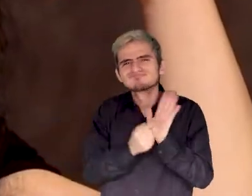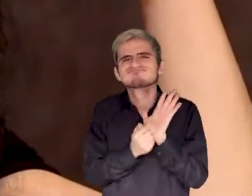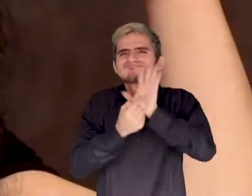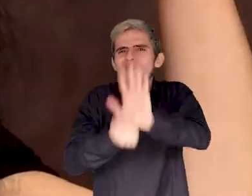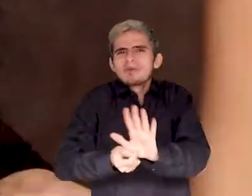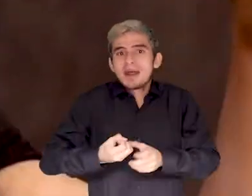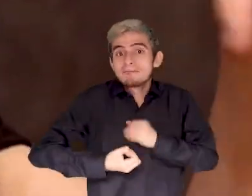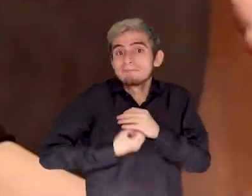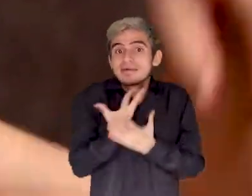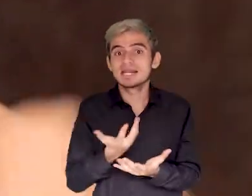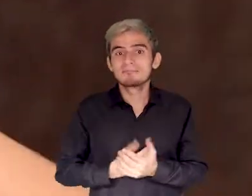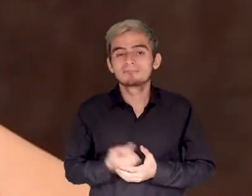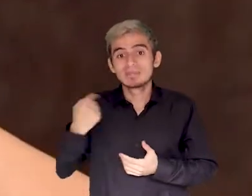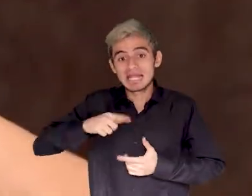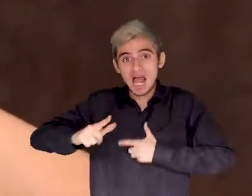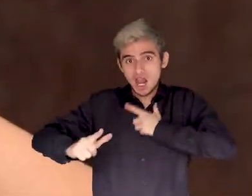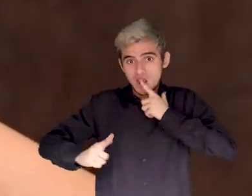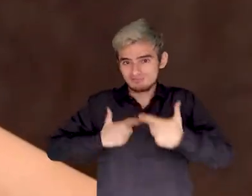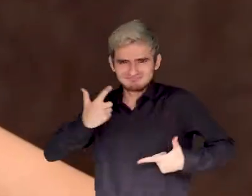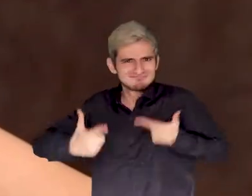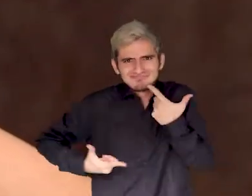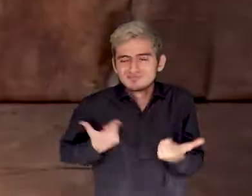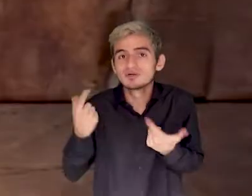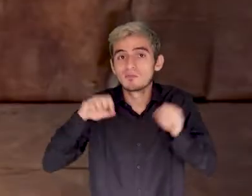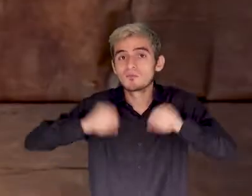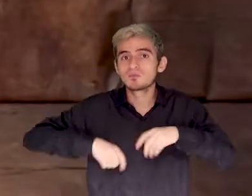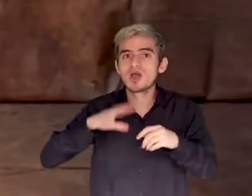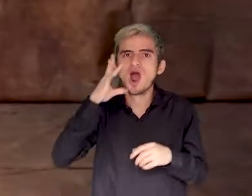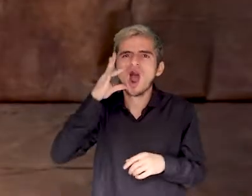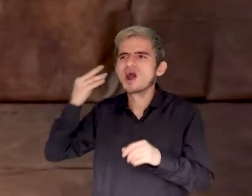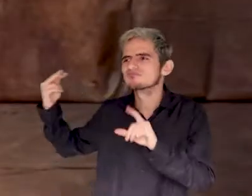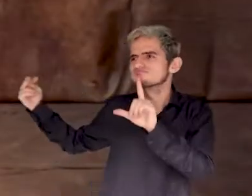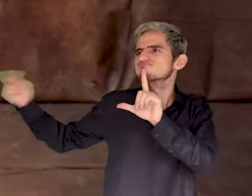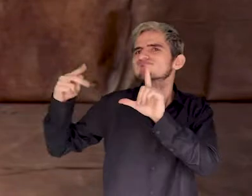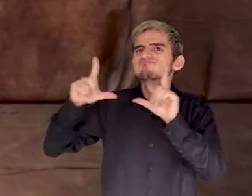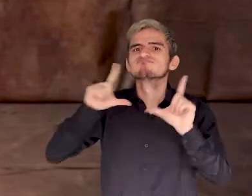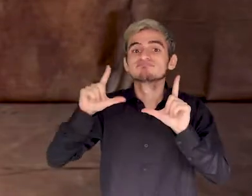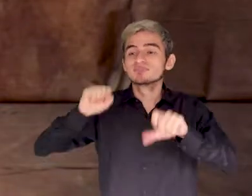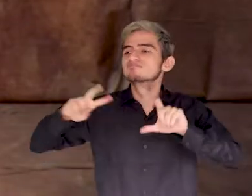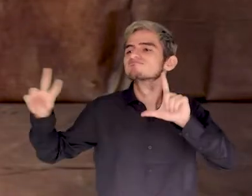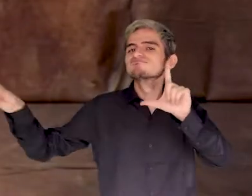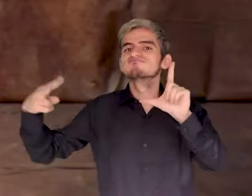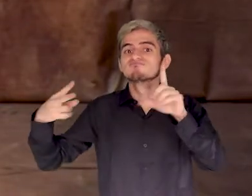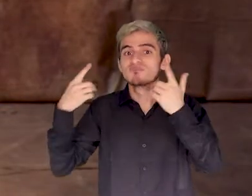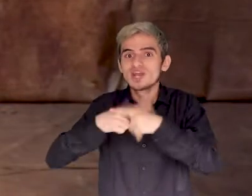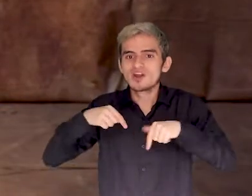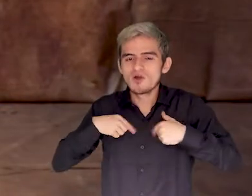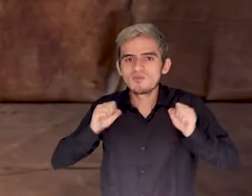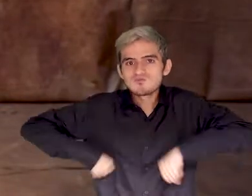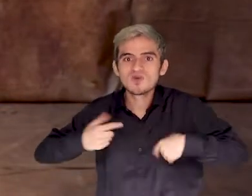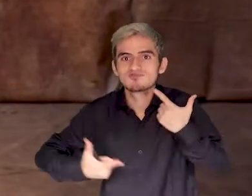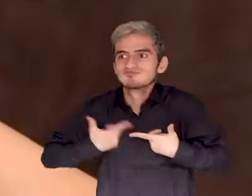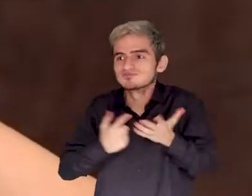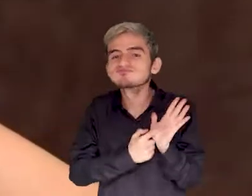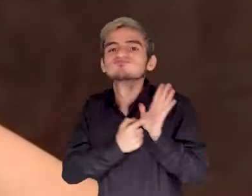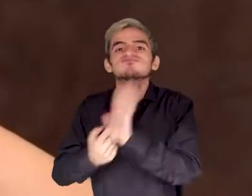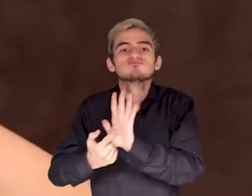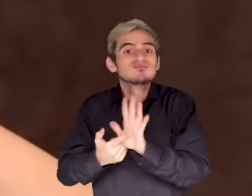Entonces nos enfrentamos frente a un patriarcado muy jodido, desde el espectador